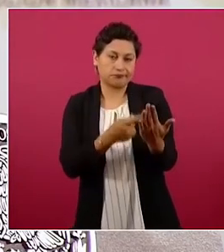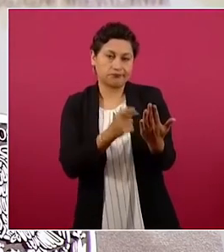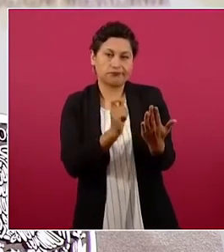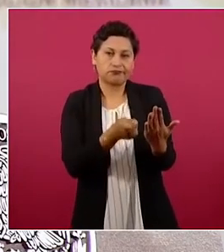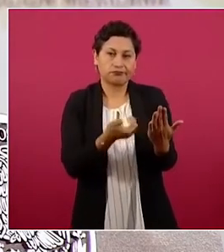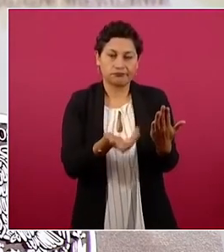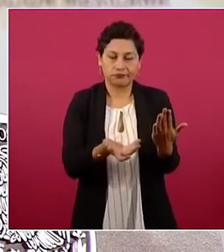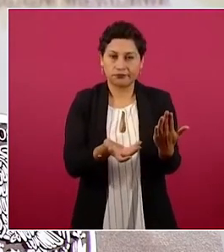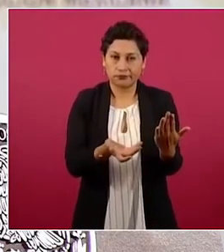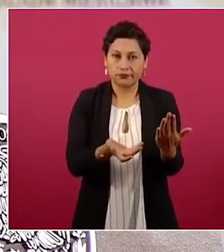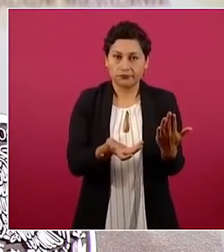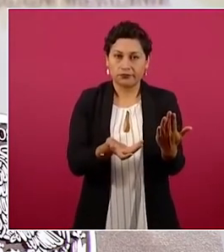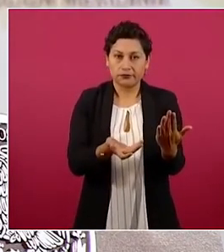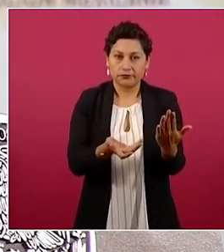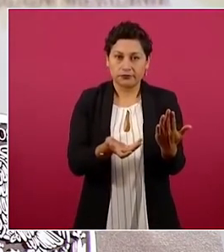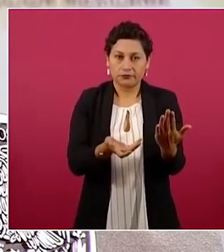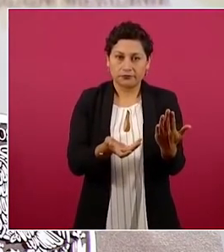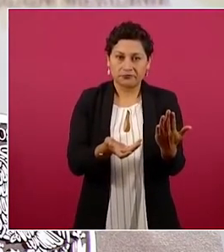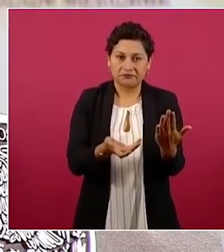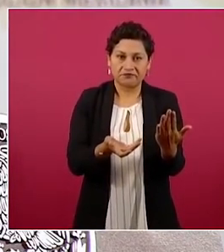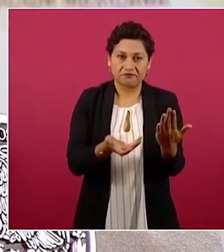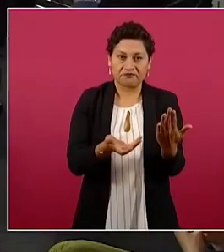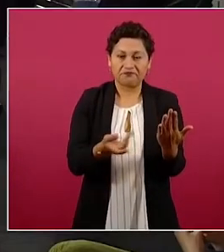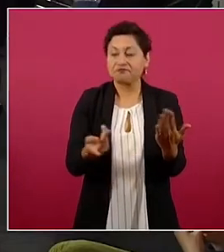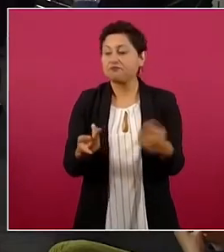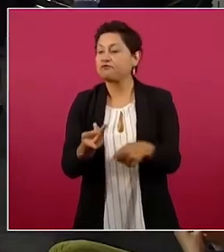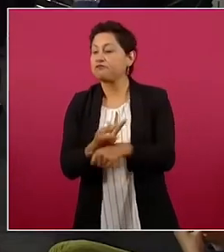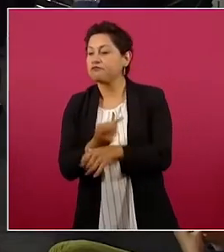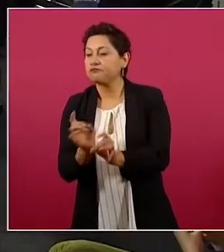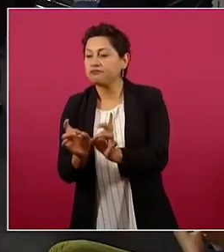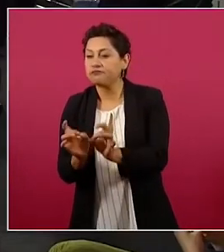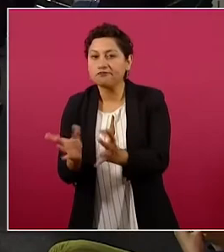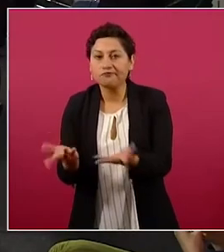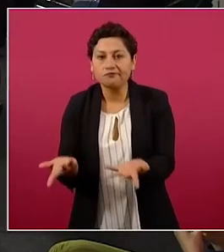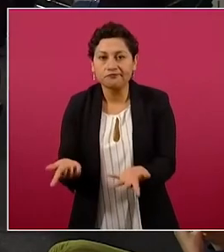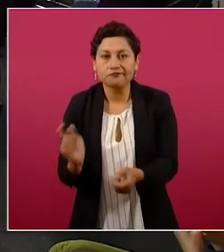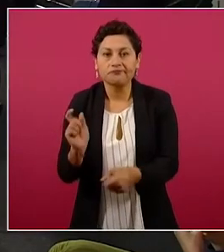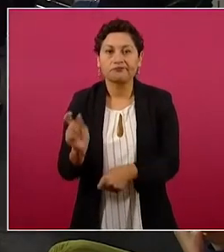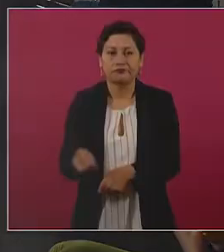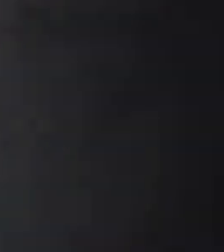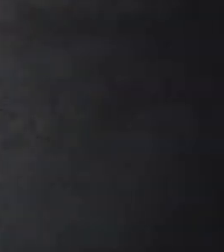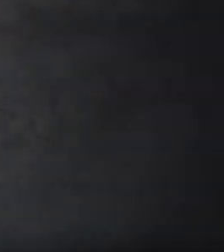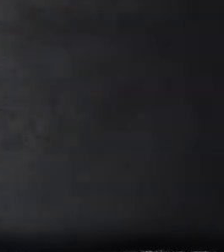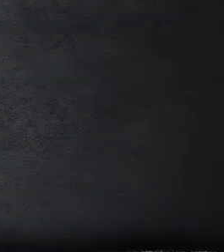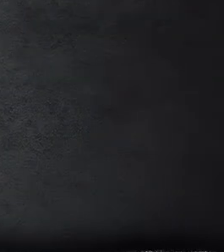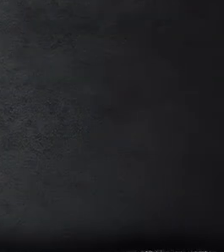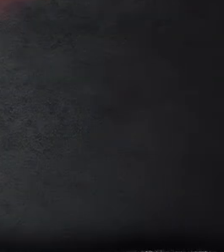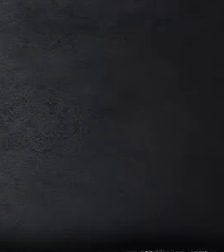las afectaciones, ayudar a las familias.